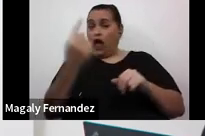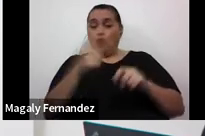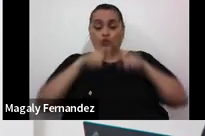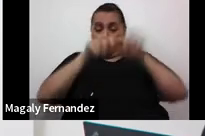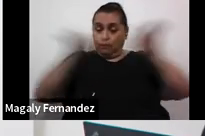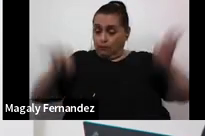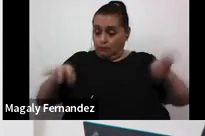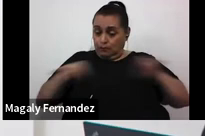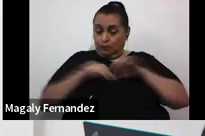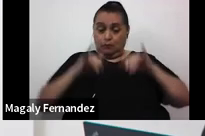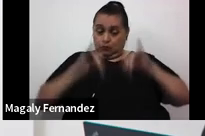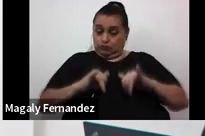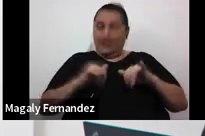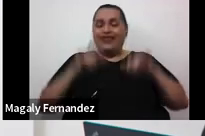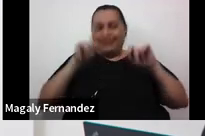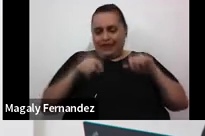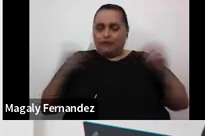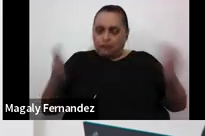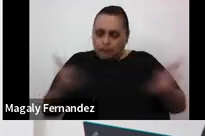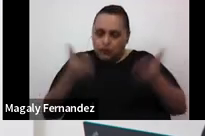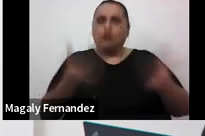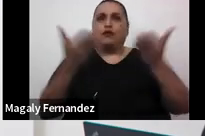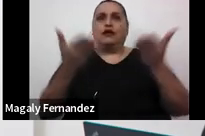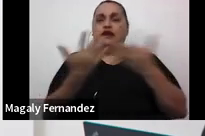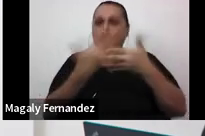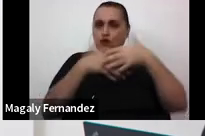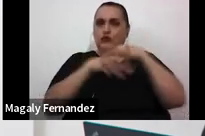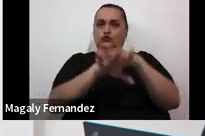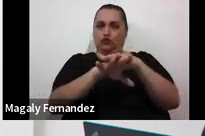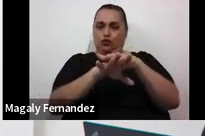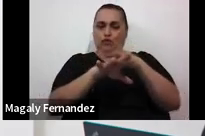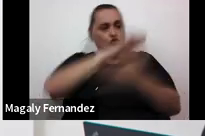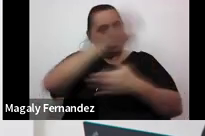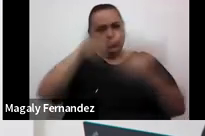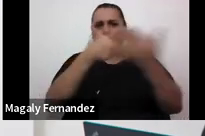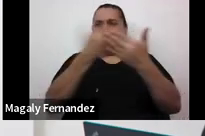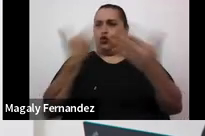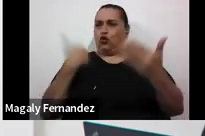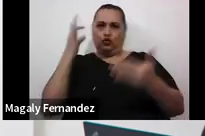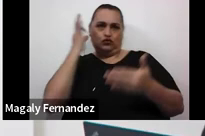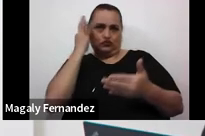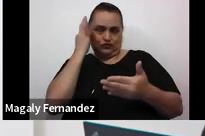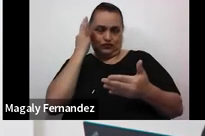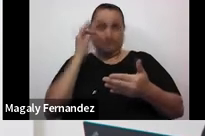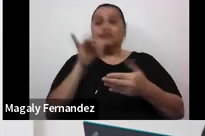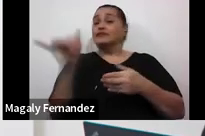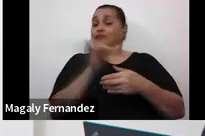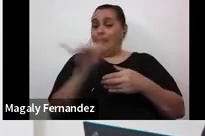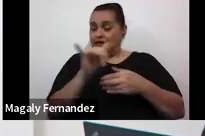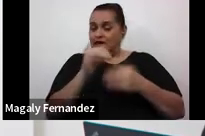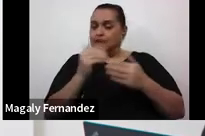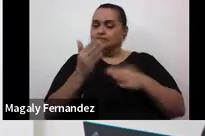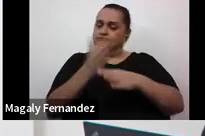cuadrado debe promover la inclusión todas y todos nosotros no Y también ir pues